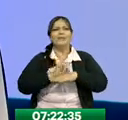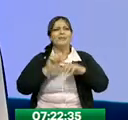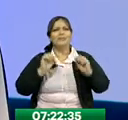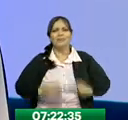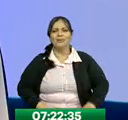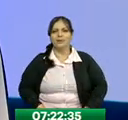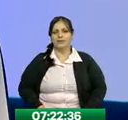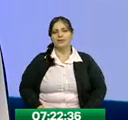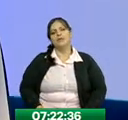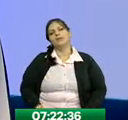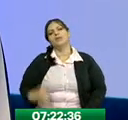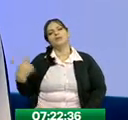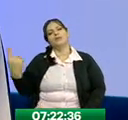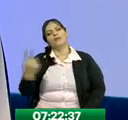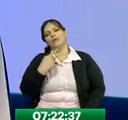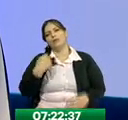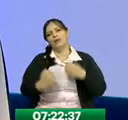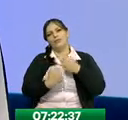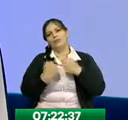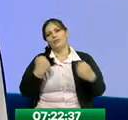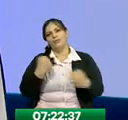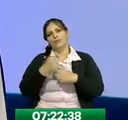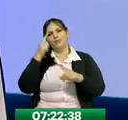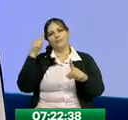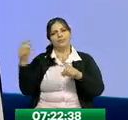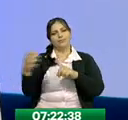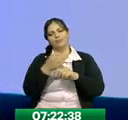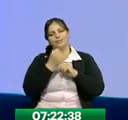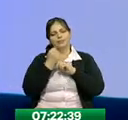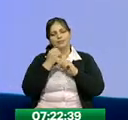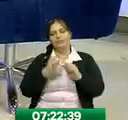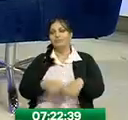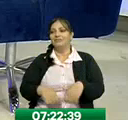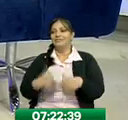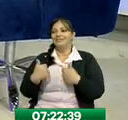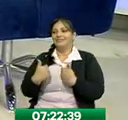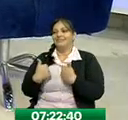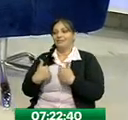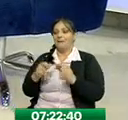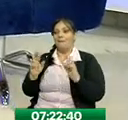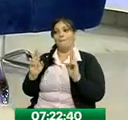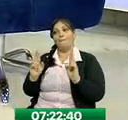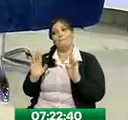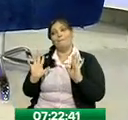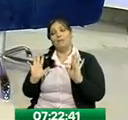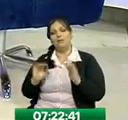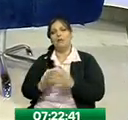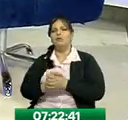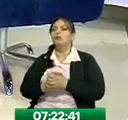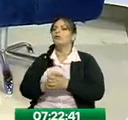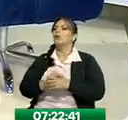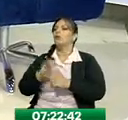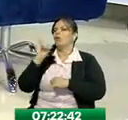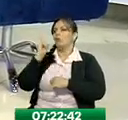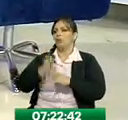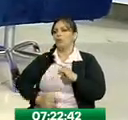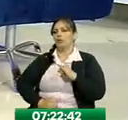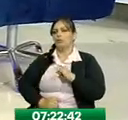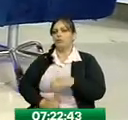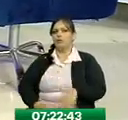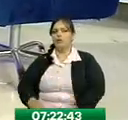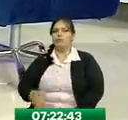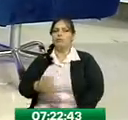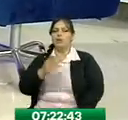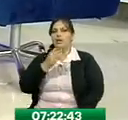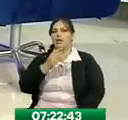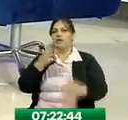como ecuatorianos y poder lograr este objetivo. Enhorabuena y ojalá podamos lograrlo. Y finalizo la entrevista. Elecciones en Fede Guayas, ¿para cuándo están